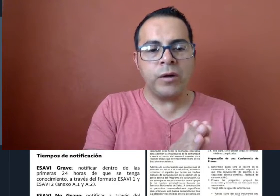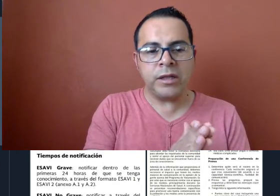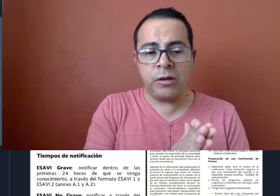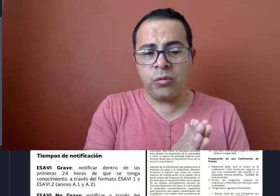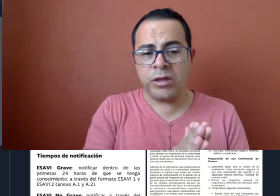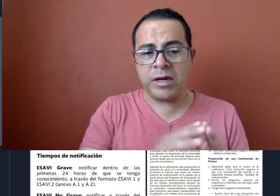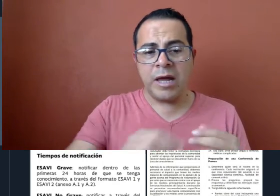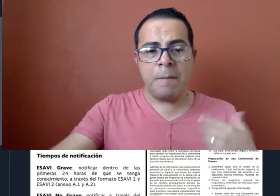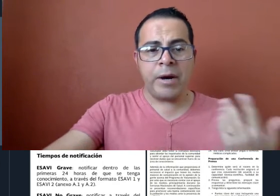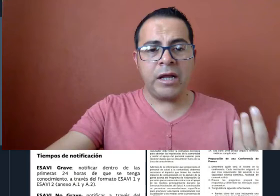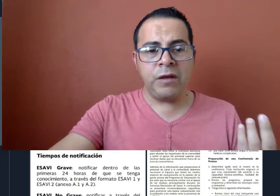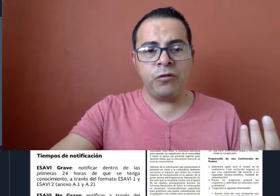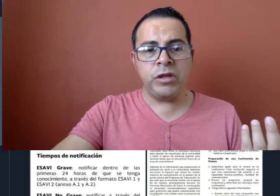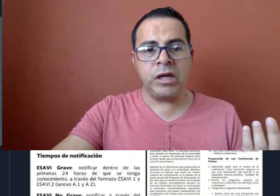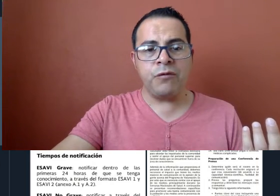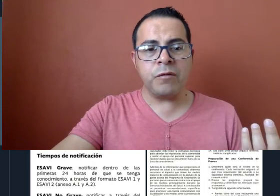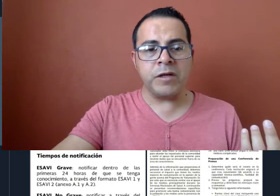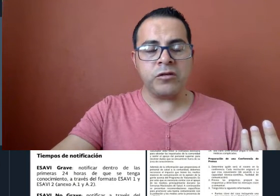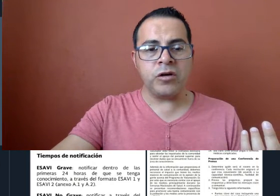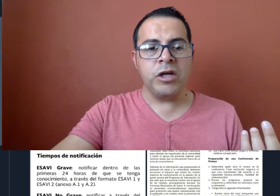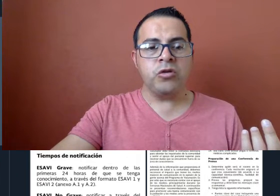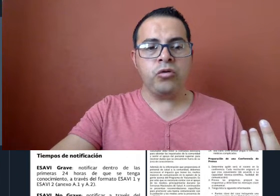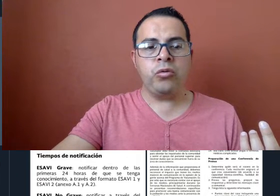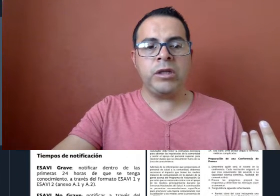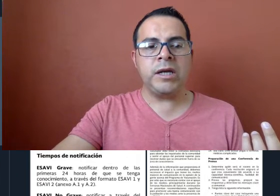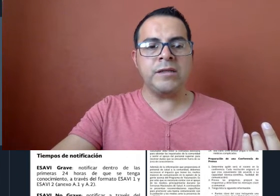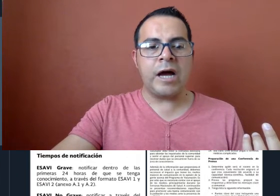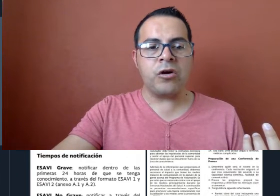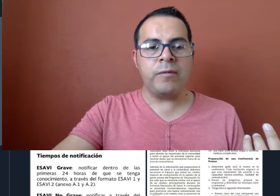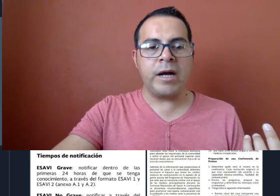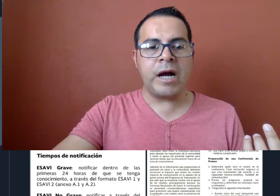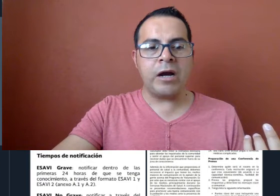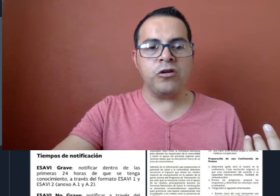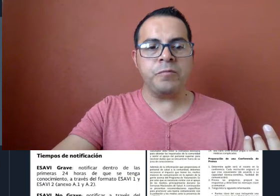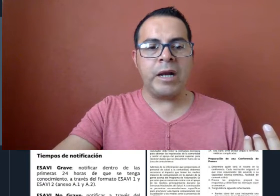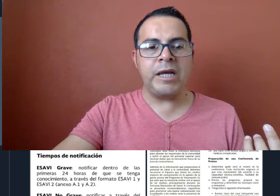hizo esta cuenta de Twitter para difundir la información. Su Twitter es